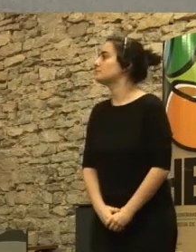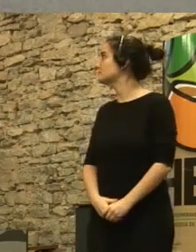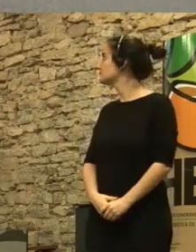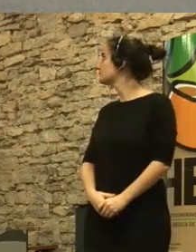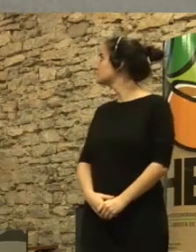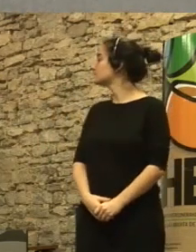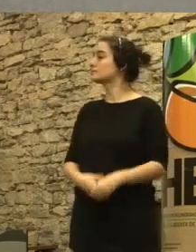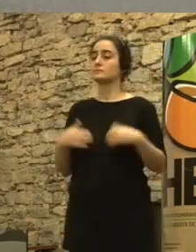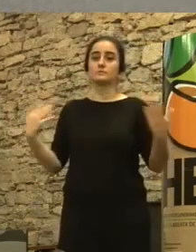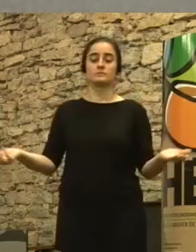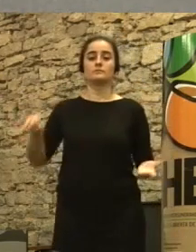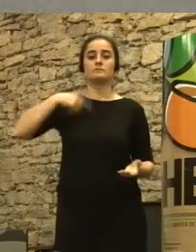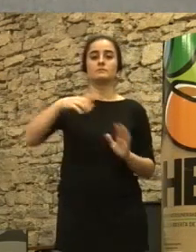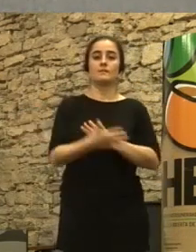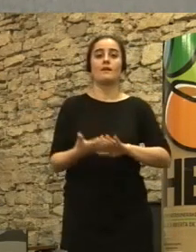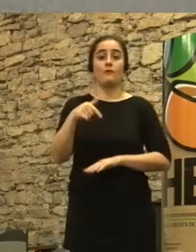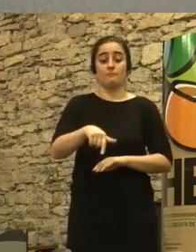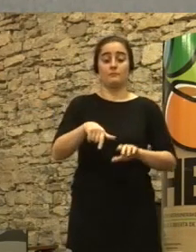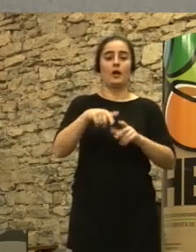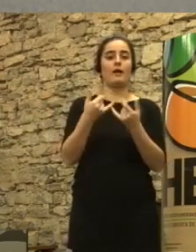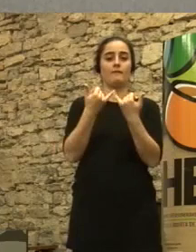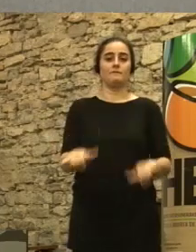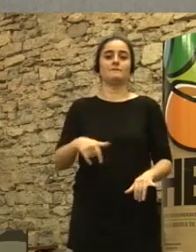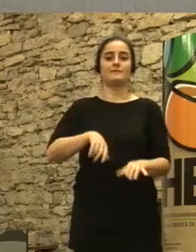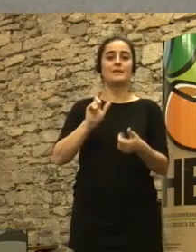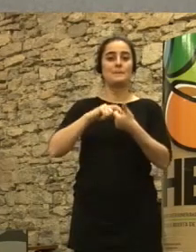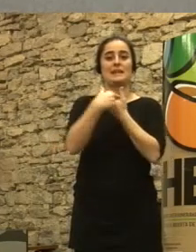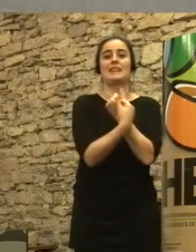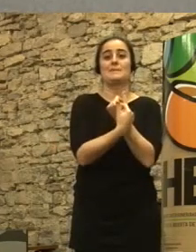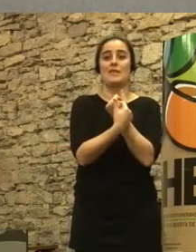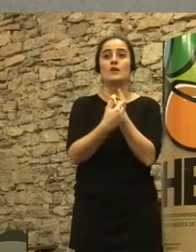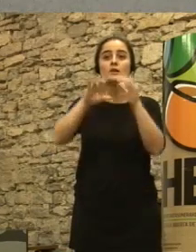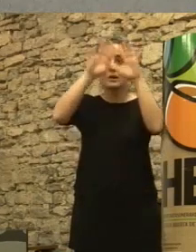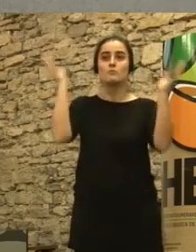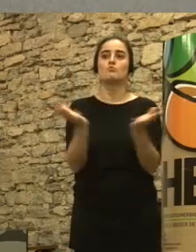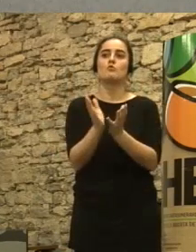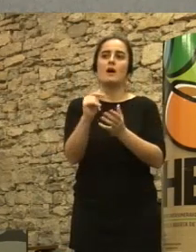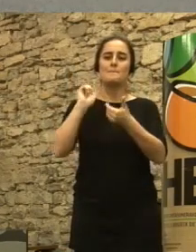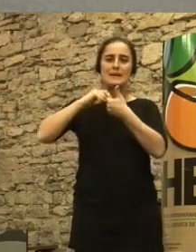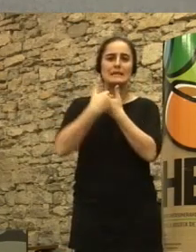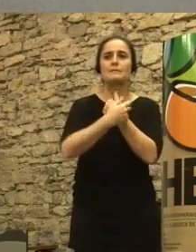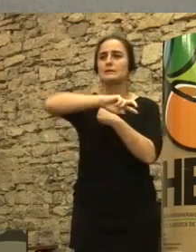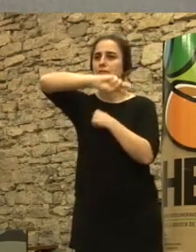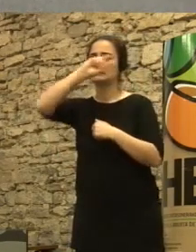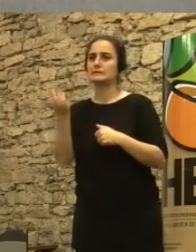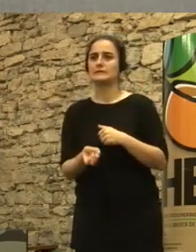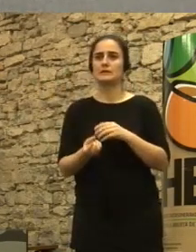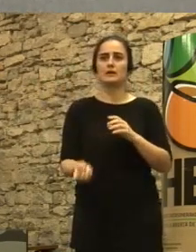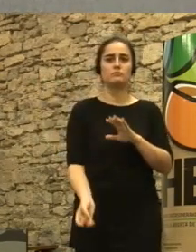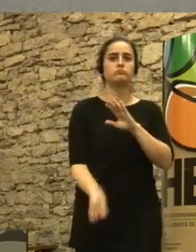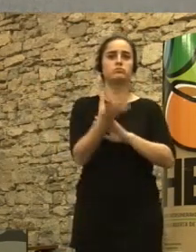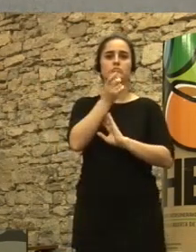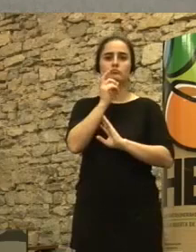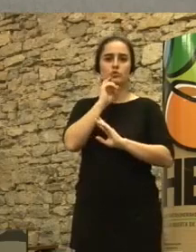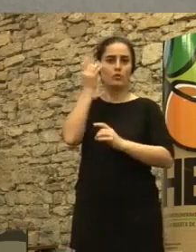O, lógicamente, estamos en un evento de participación, hay un montón de participación en el mundo generada de forma innovadora por